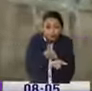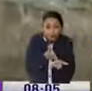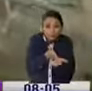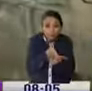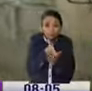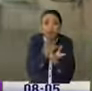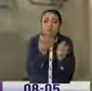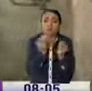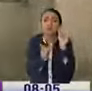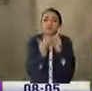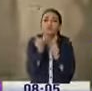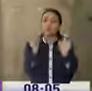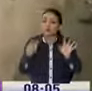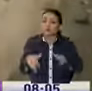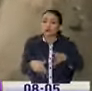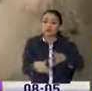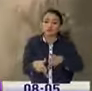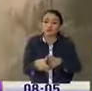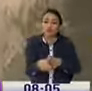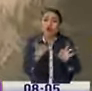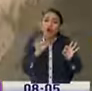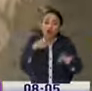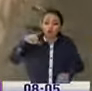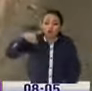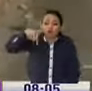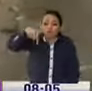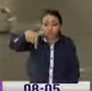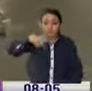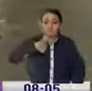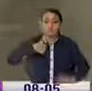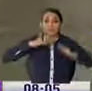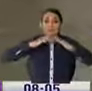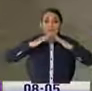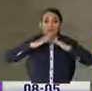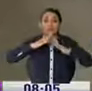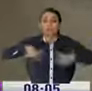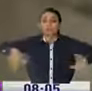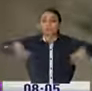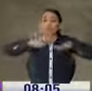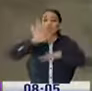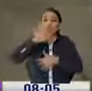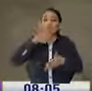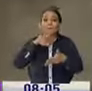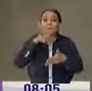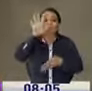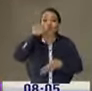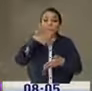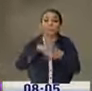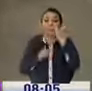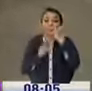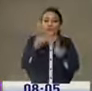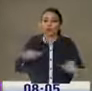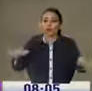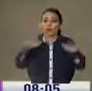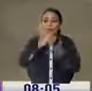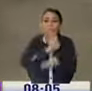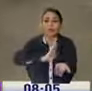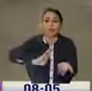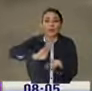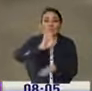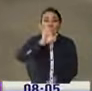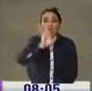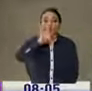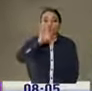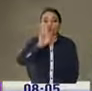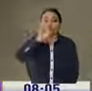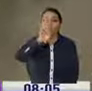muchas personas. Nosotros vivimos alrededor de 5.000 personas en este barrio. Estamos hablando del barrio Turubamba de